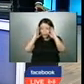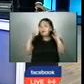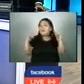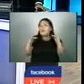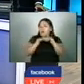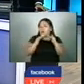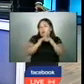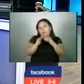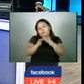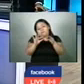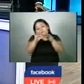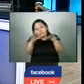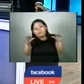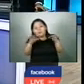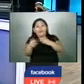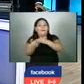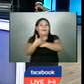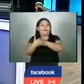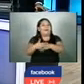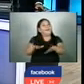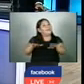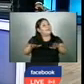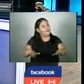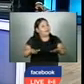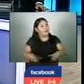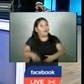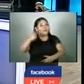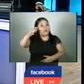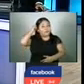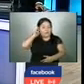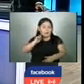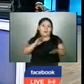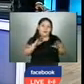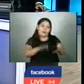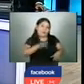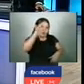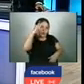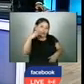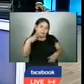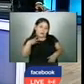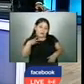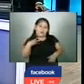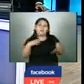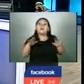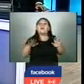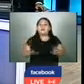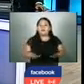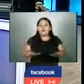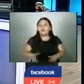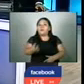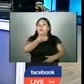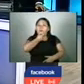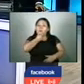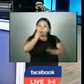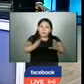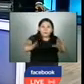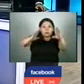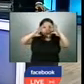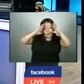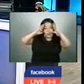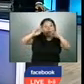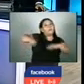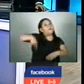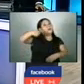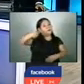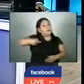el tiempo de escribirnos. Por supuesto, Roxana y amigos televidentes, gracias por haber estado pendiente estos 60 minutos de información. Por supuesto, mañana